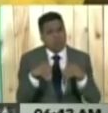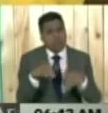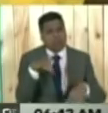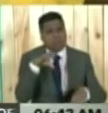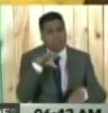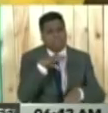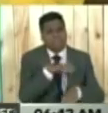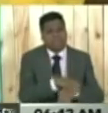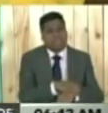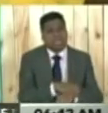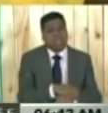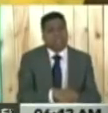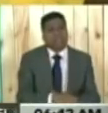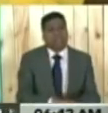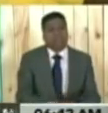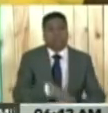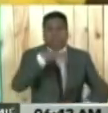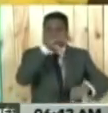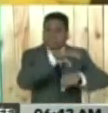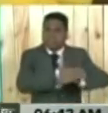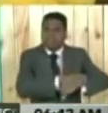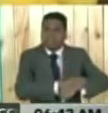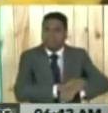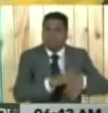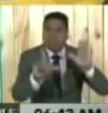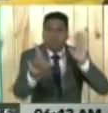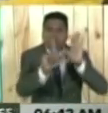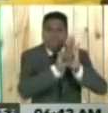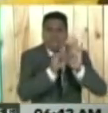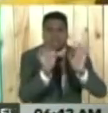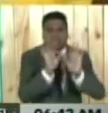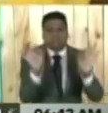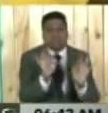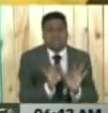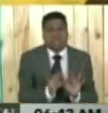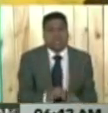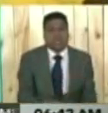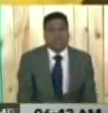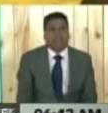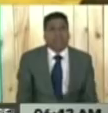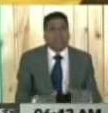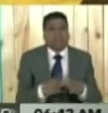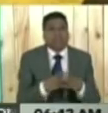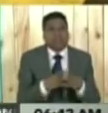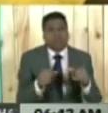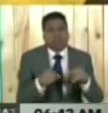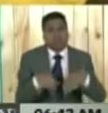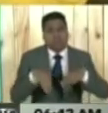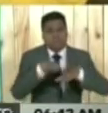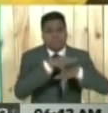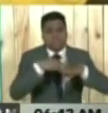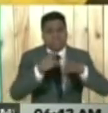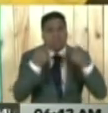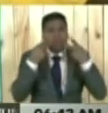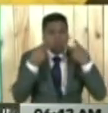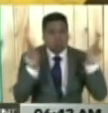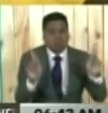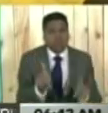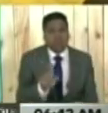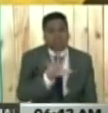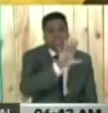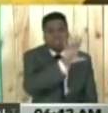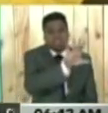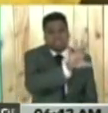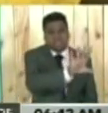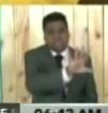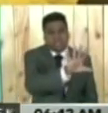delito penal. Fíjate, nosotros llevamos al Ministerio Público 560 denuncias. Okay. En varios lotes,